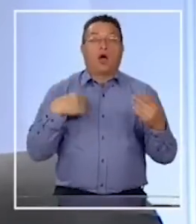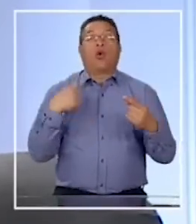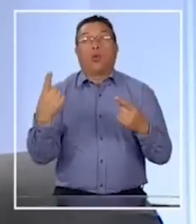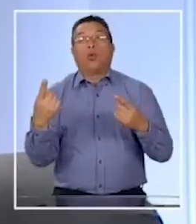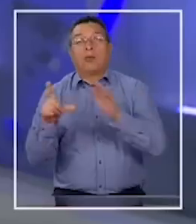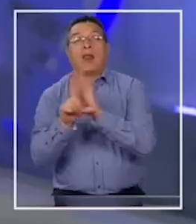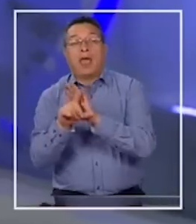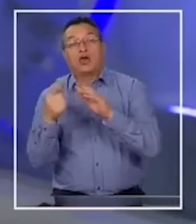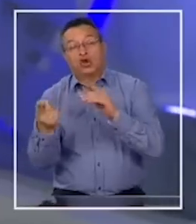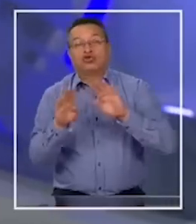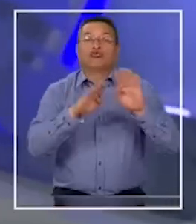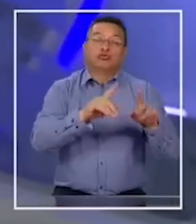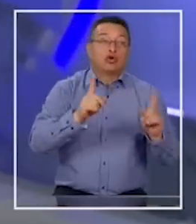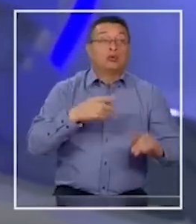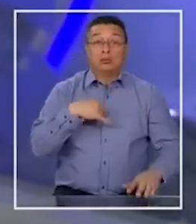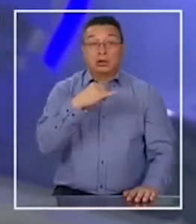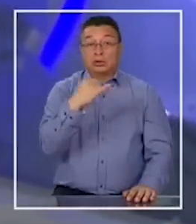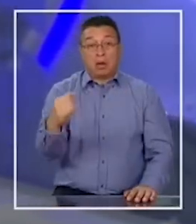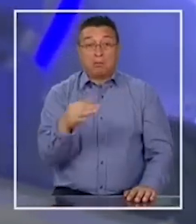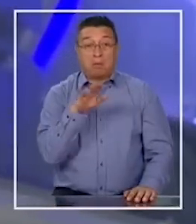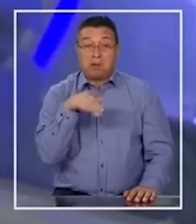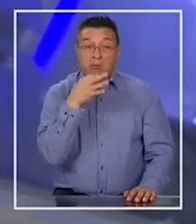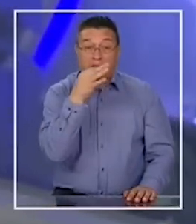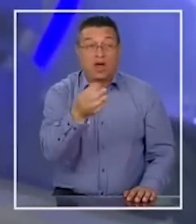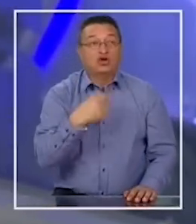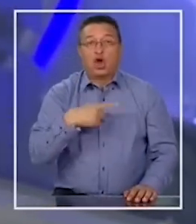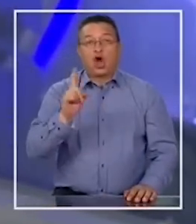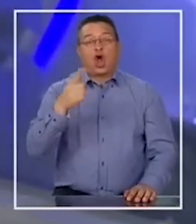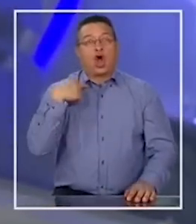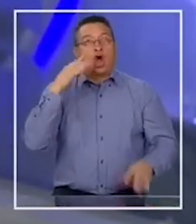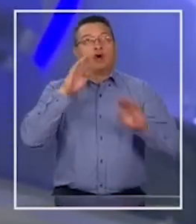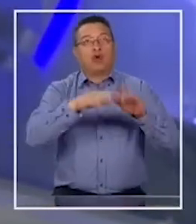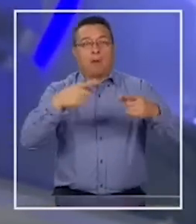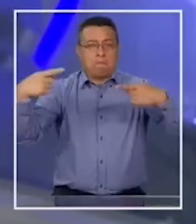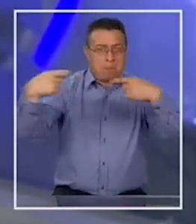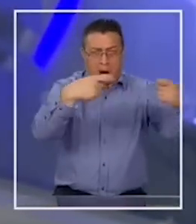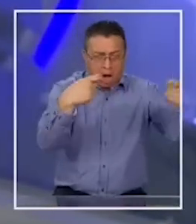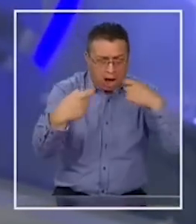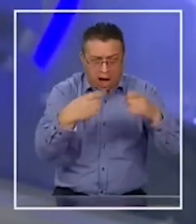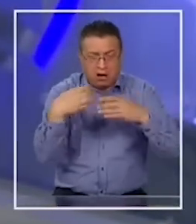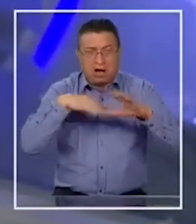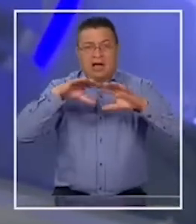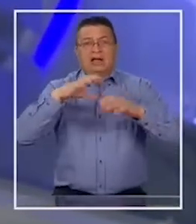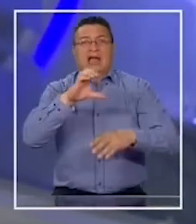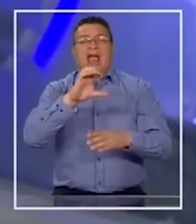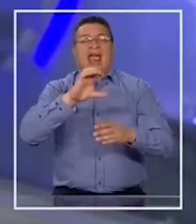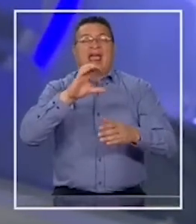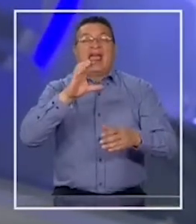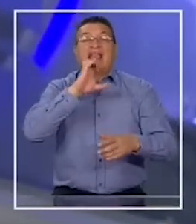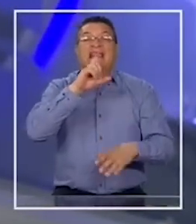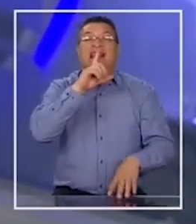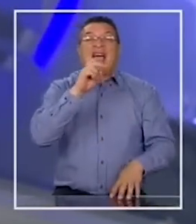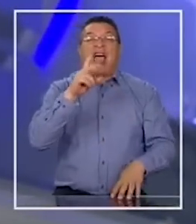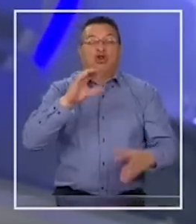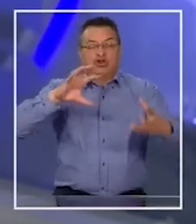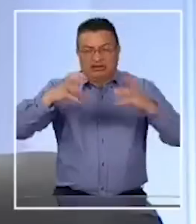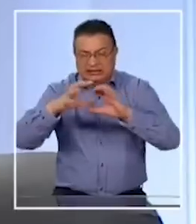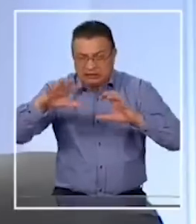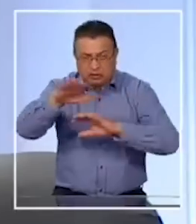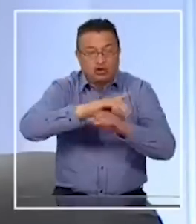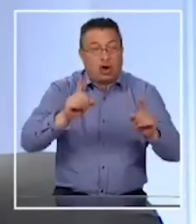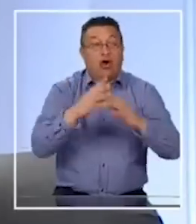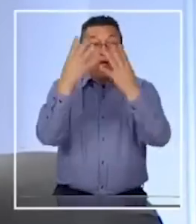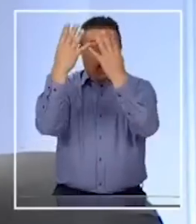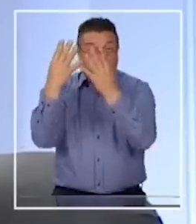y el otro no siempre dicho lo mismo ya yo no creo ni a los tiroteos ni los campos concentración ni en los estados de sitio no y en las cárceles tipo